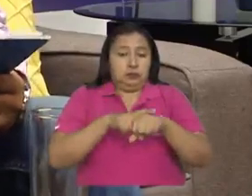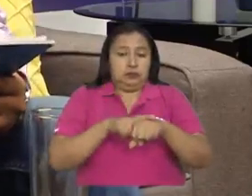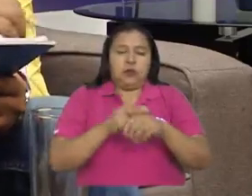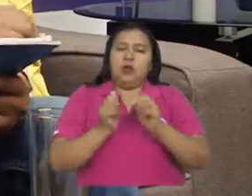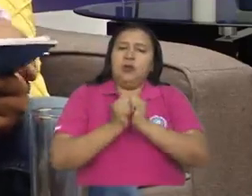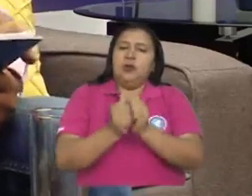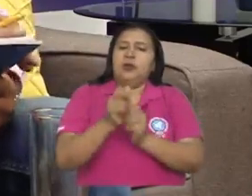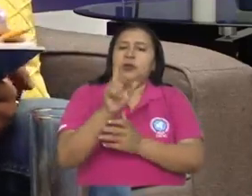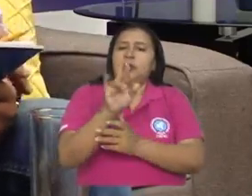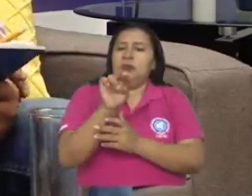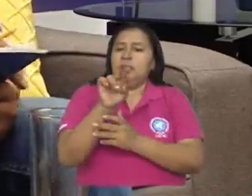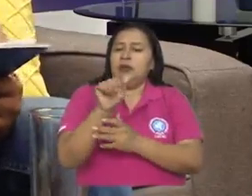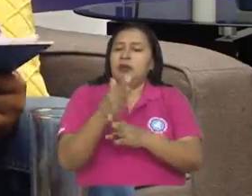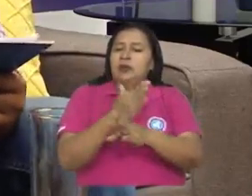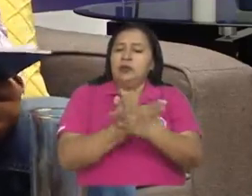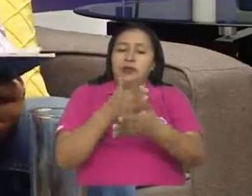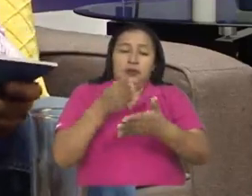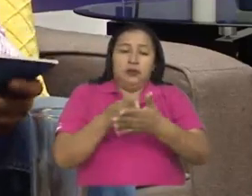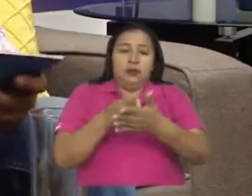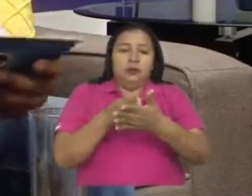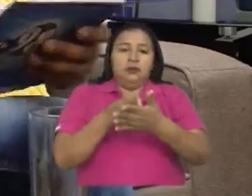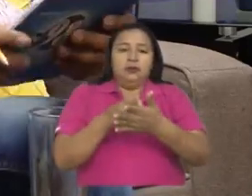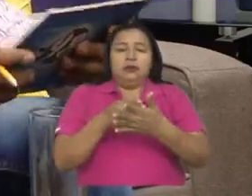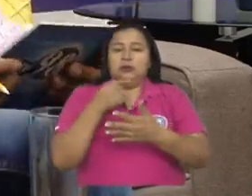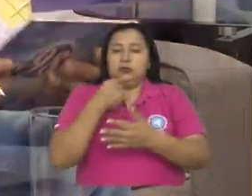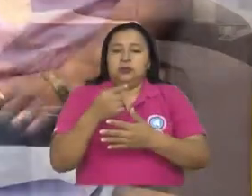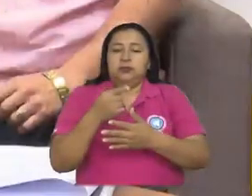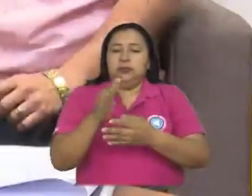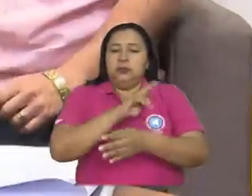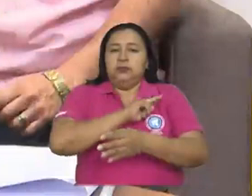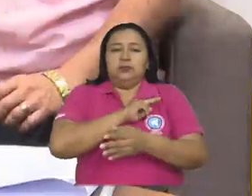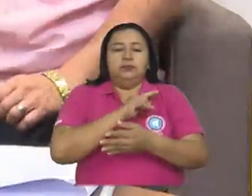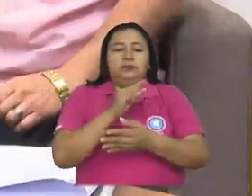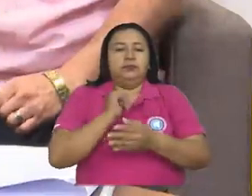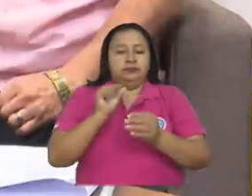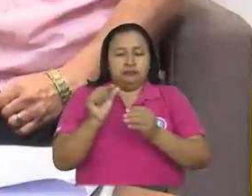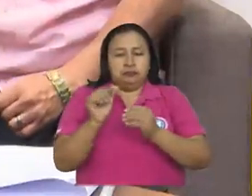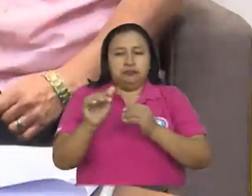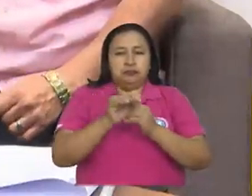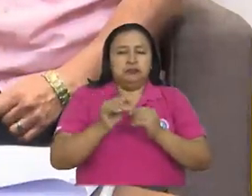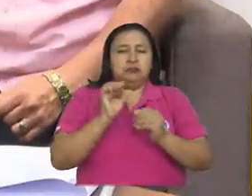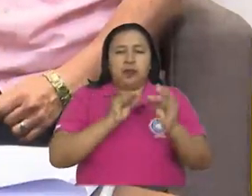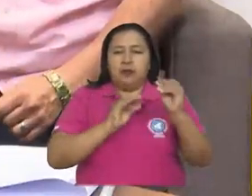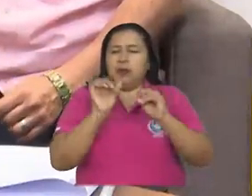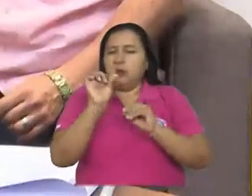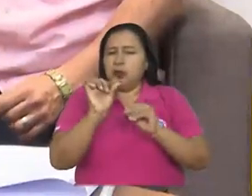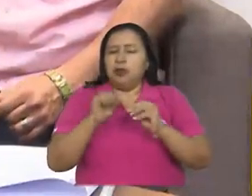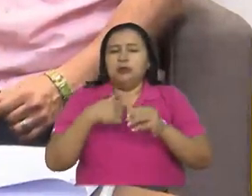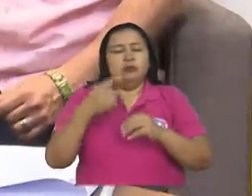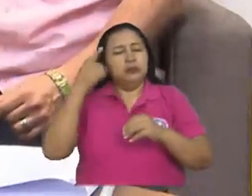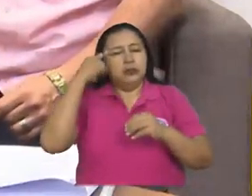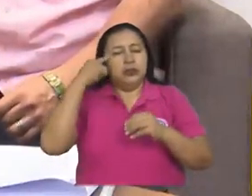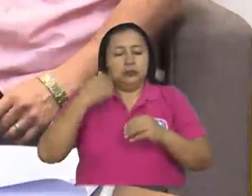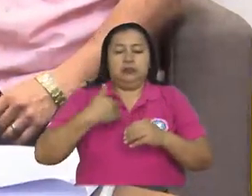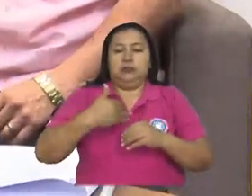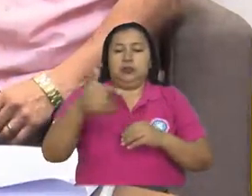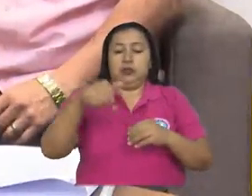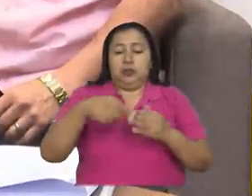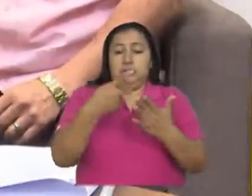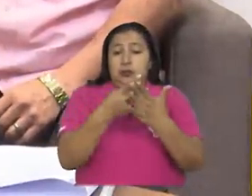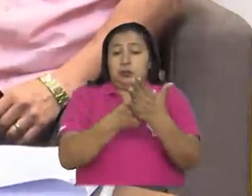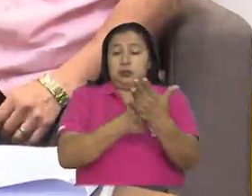pues antes de irnos a la pausa, quedaba ahí un espacio para hablar un poquito sobre las proyecciones de este presupuesto y